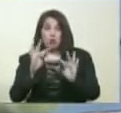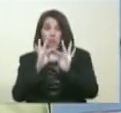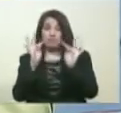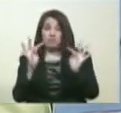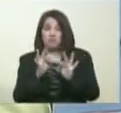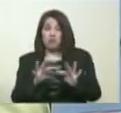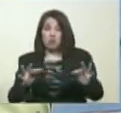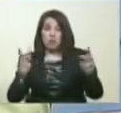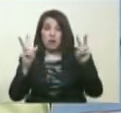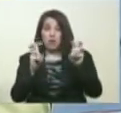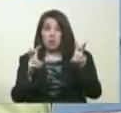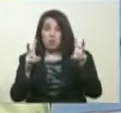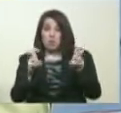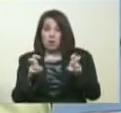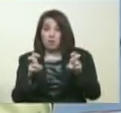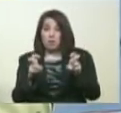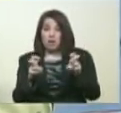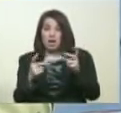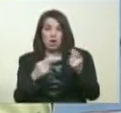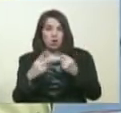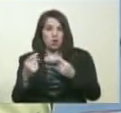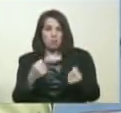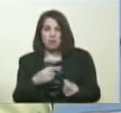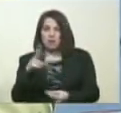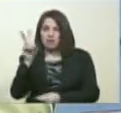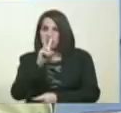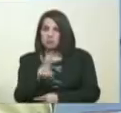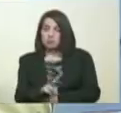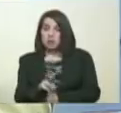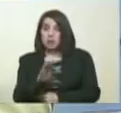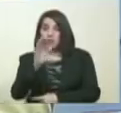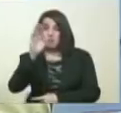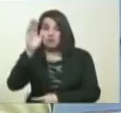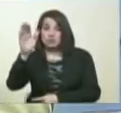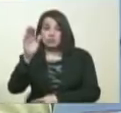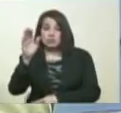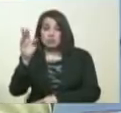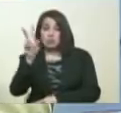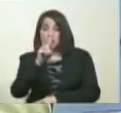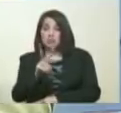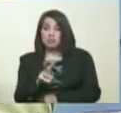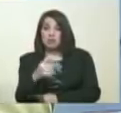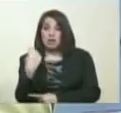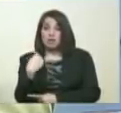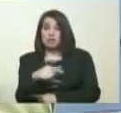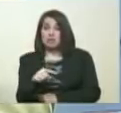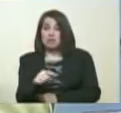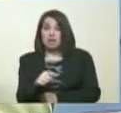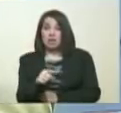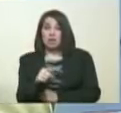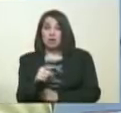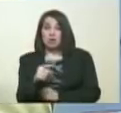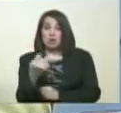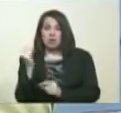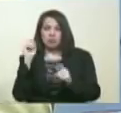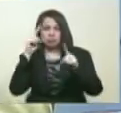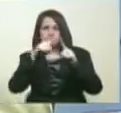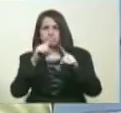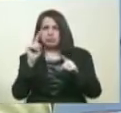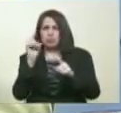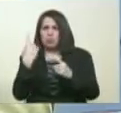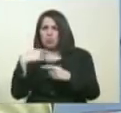económico de Venezuela. El futuro de Venezuela tiene un solo destino, el desarrollo de una nueva economía.